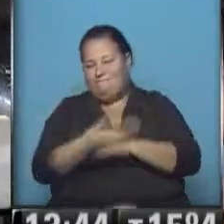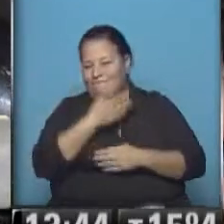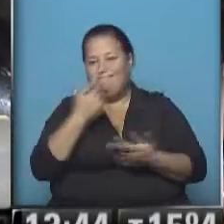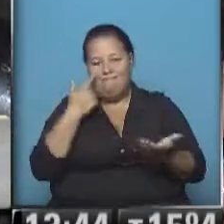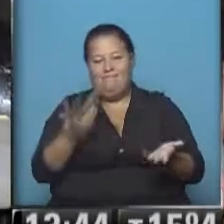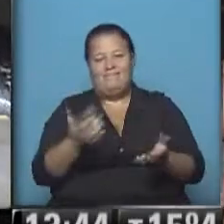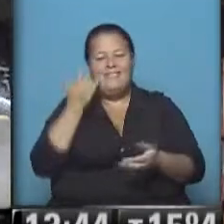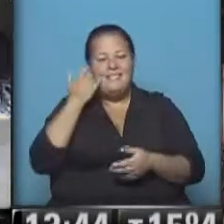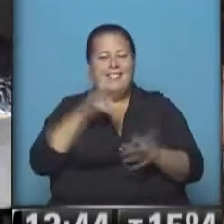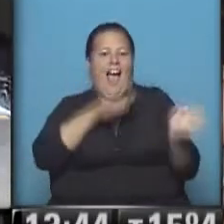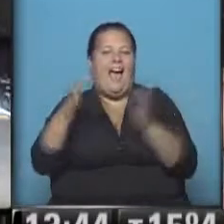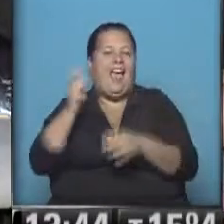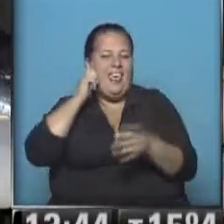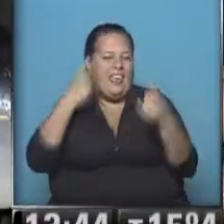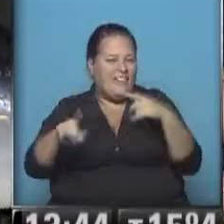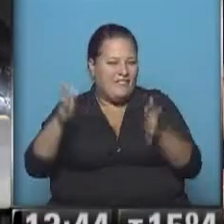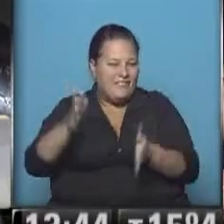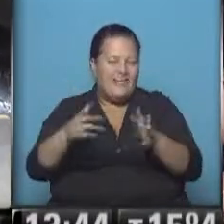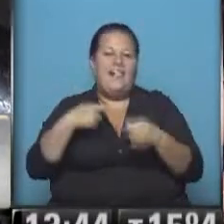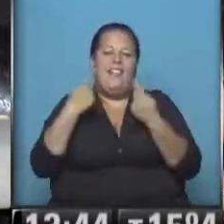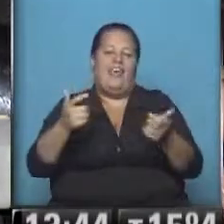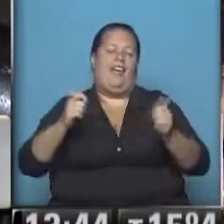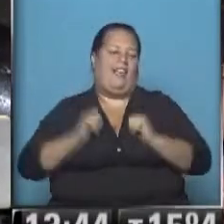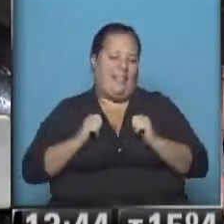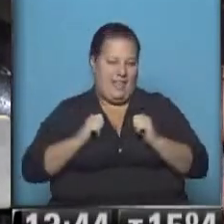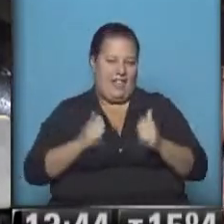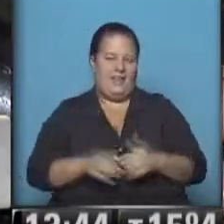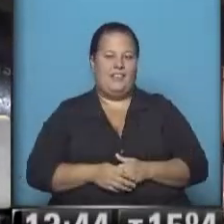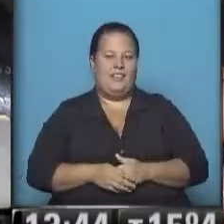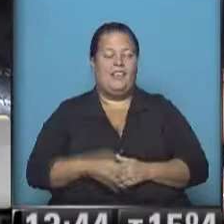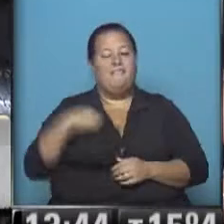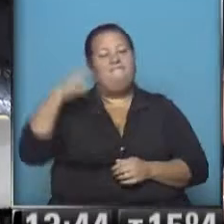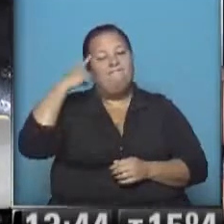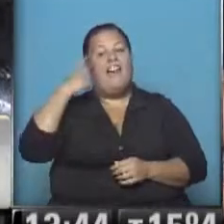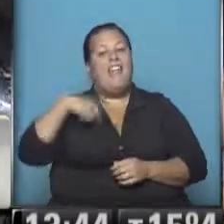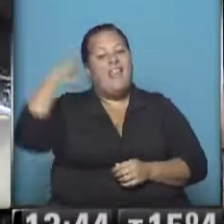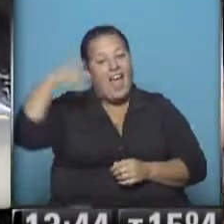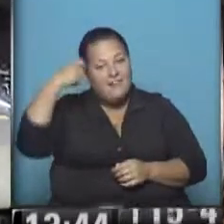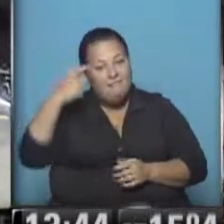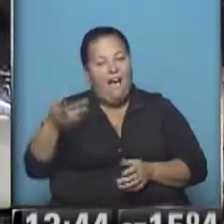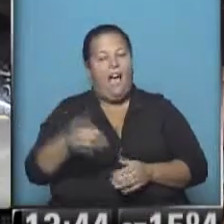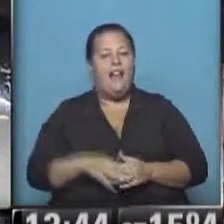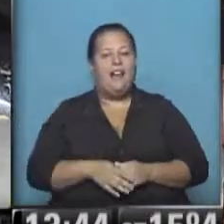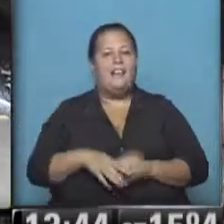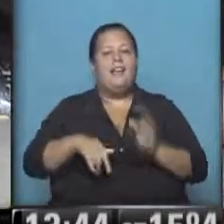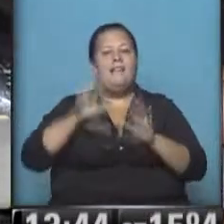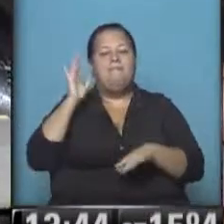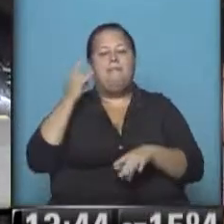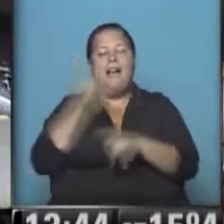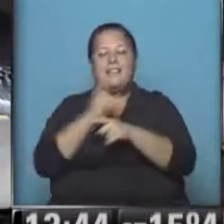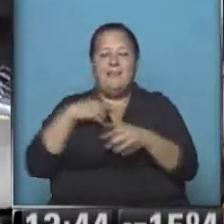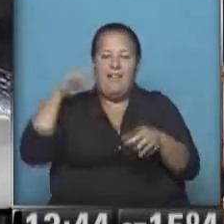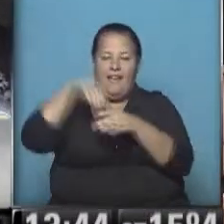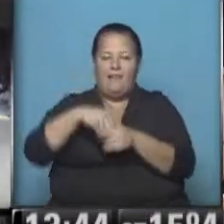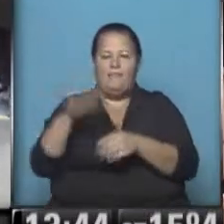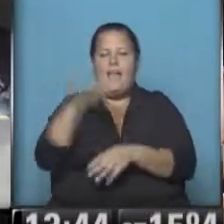ya están en otra etapa tienen un merecido descanso y consideramos que el día del animal como generalmente participamos